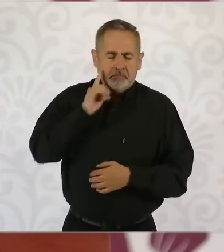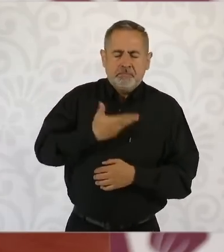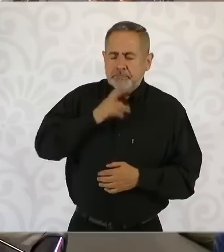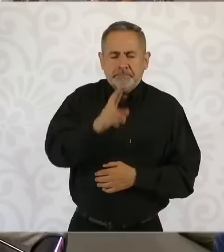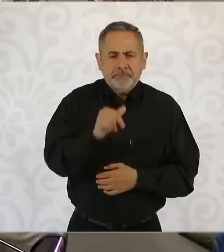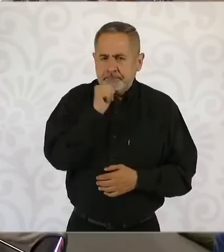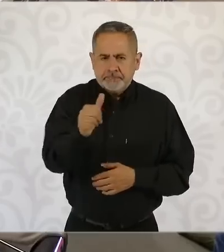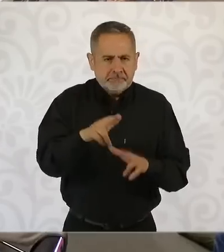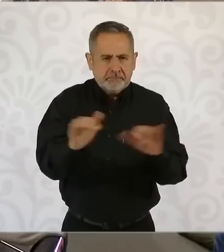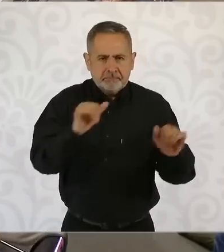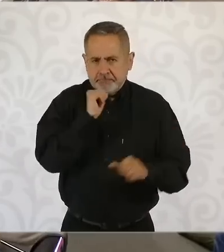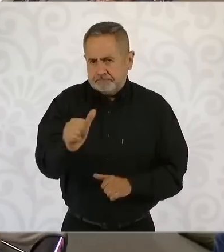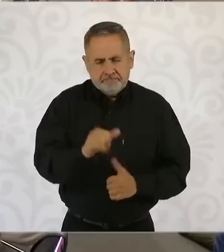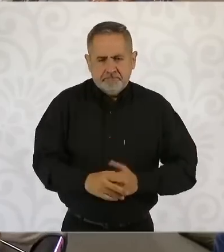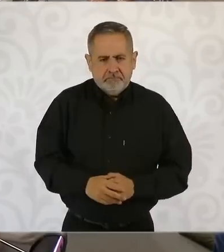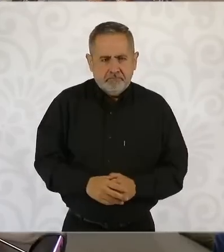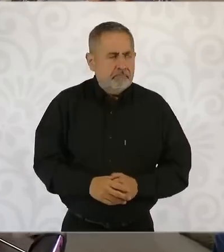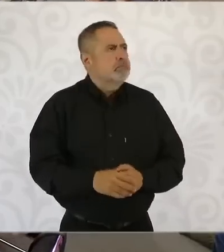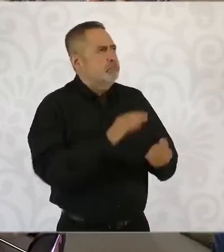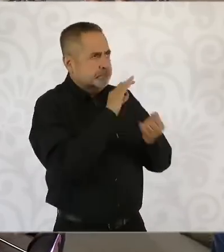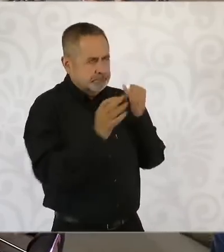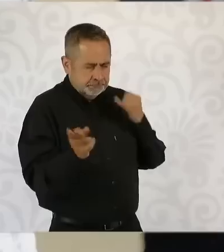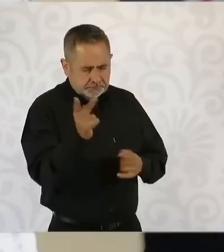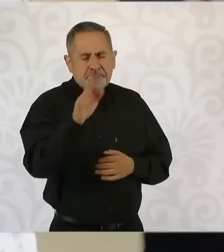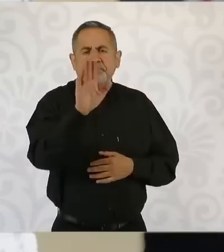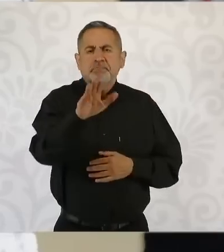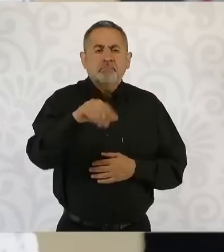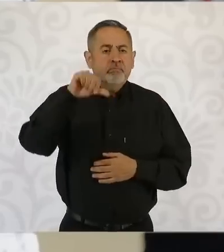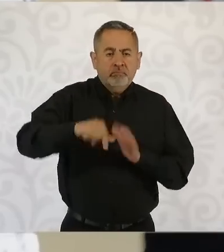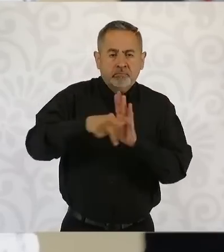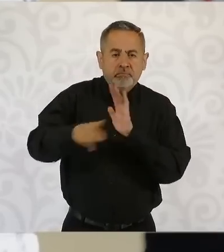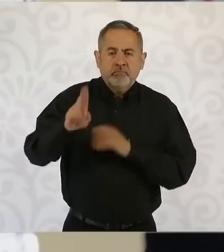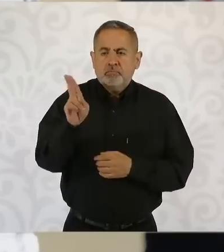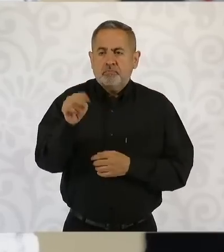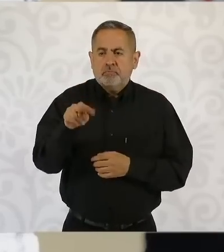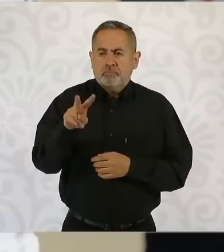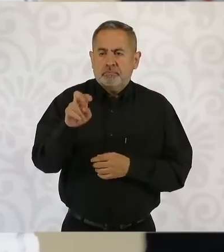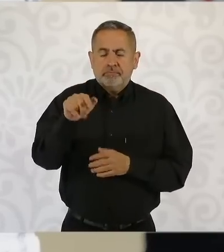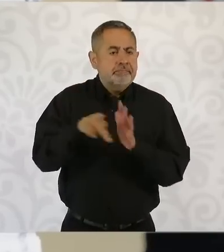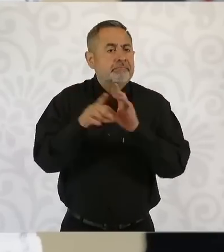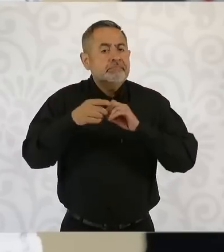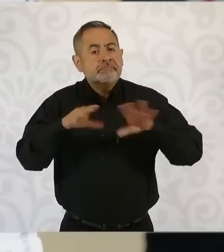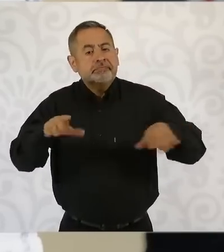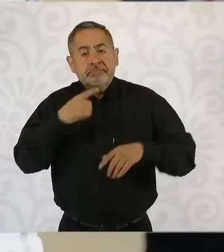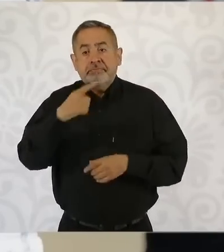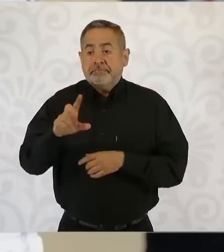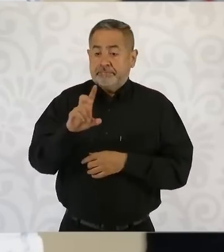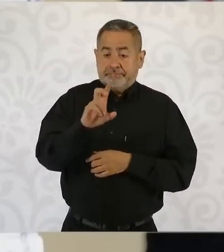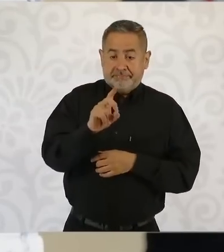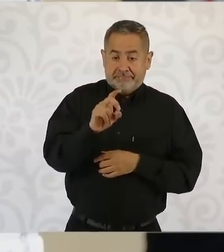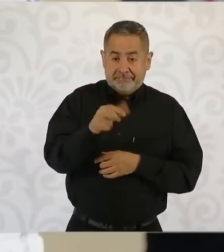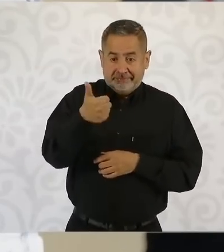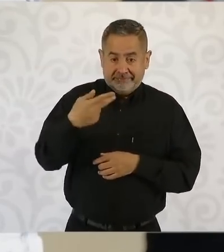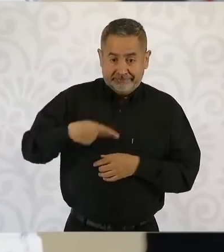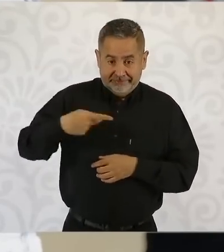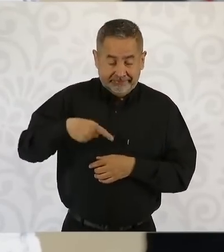Ok, preguntarle finalmente, Presidenta, un tema que publicamos hoy en el Universal, que 36 aspirantes al Poder Judicial